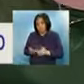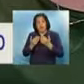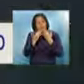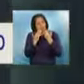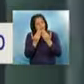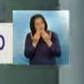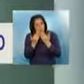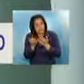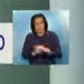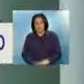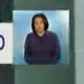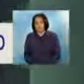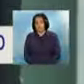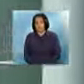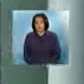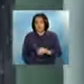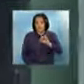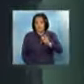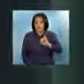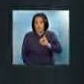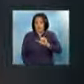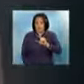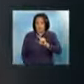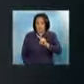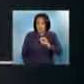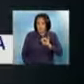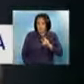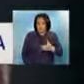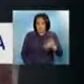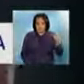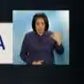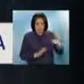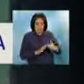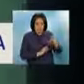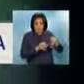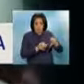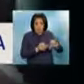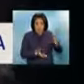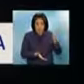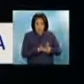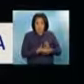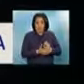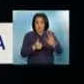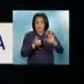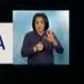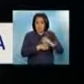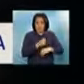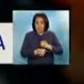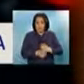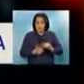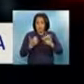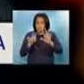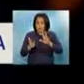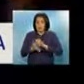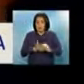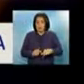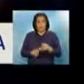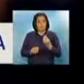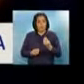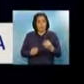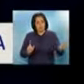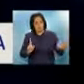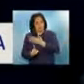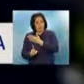muchísimo. Silvana Buscaglia, quien fue sentenciada a 6 años y 8 meses de prisión por agredir a un